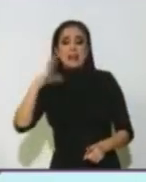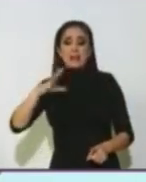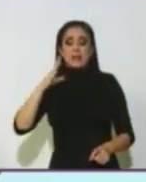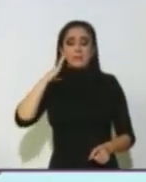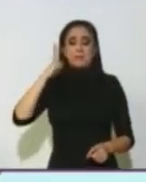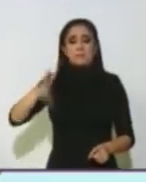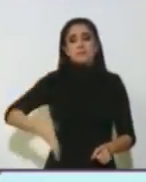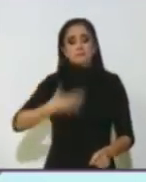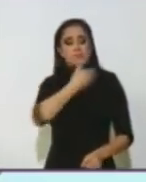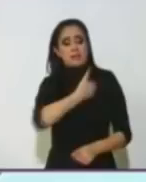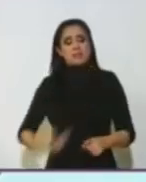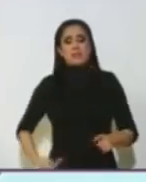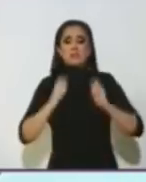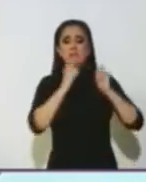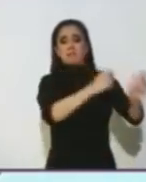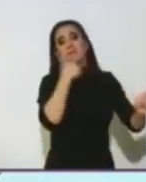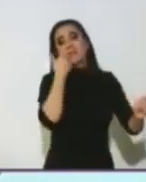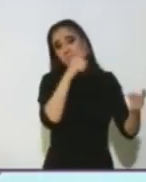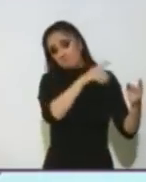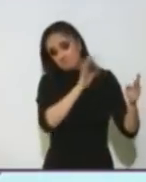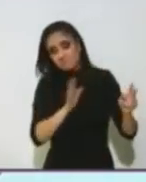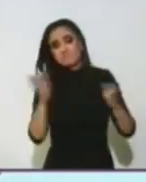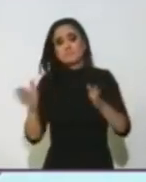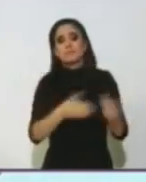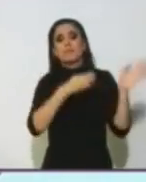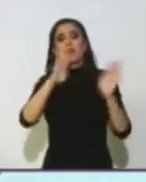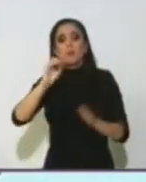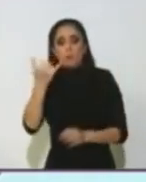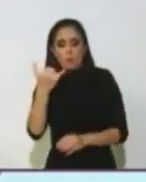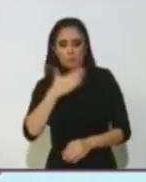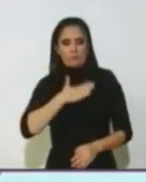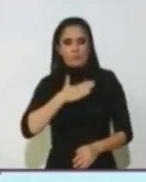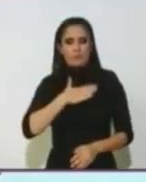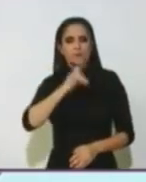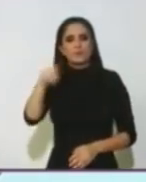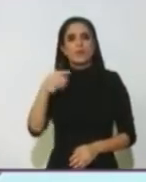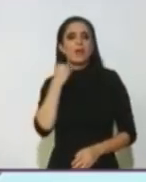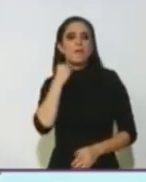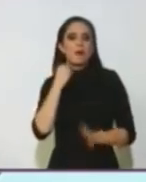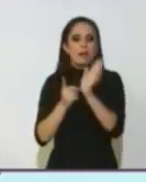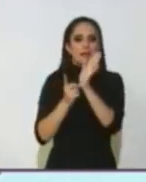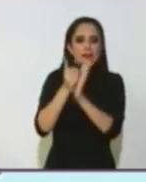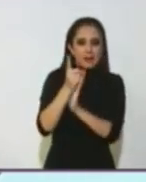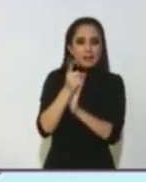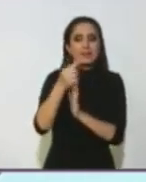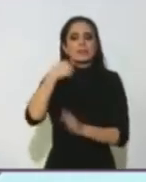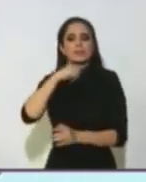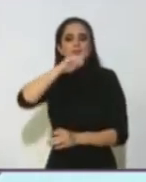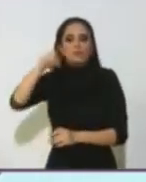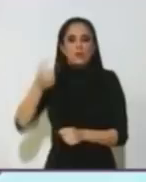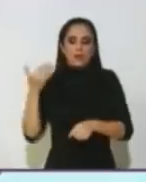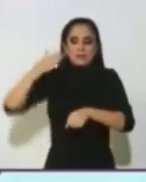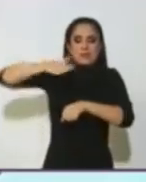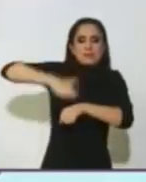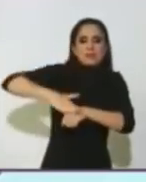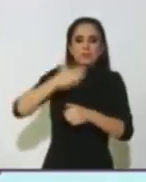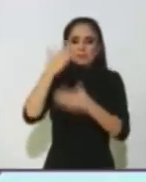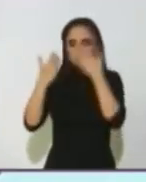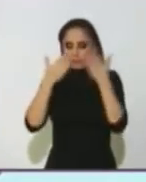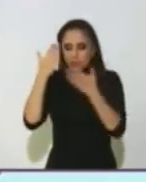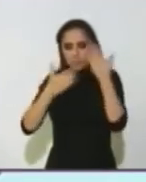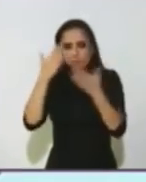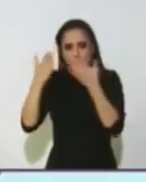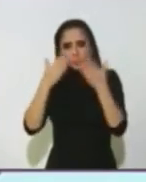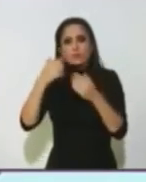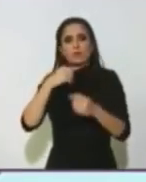y la tercera es mariana voy que soy licenciado en derecho con una especialidad en administración pública he trabajado para